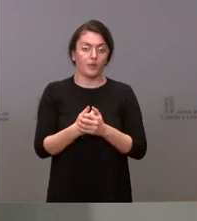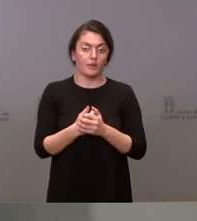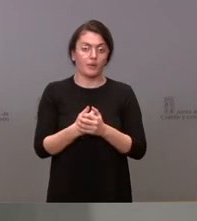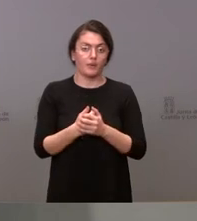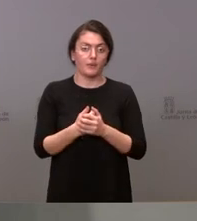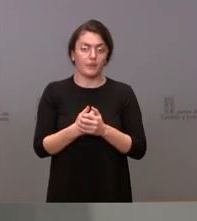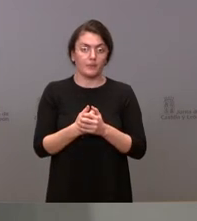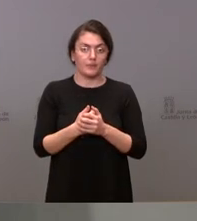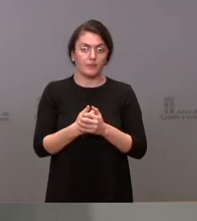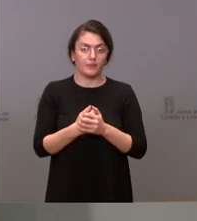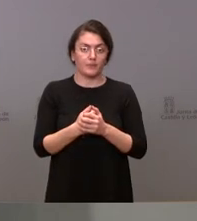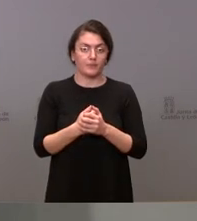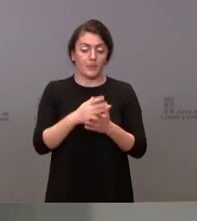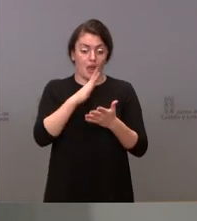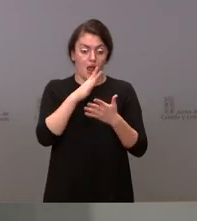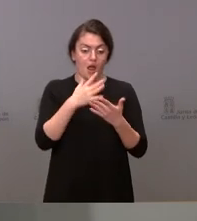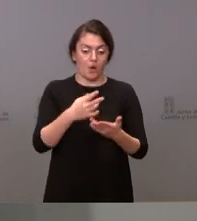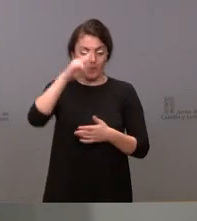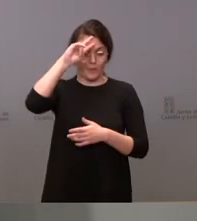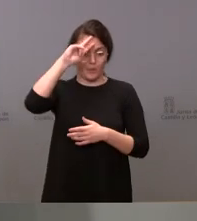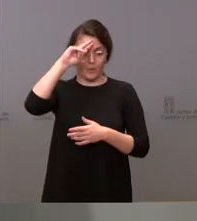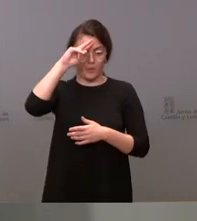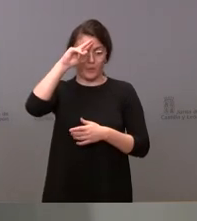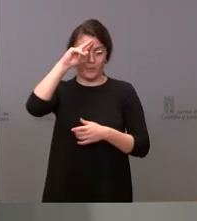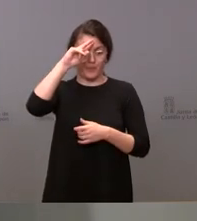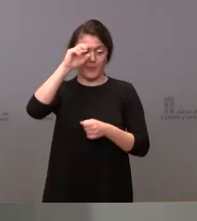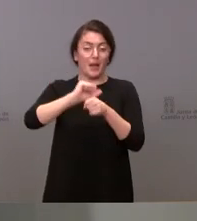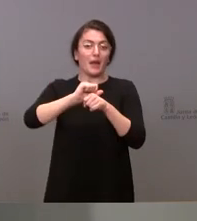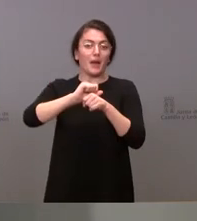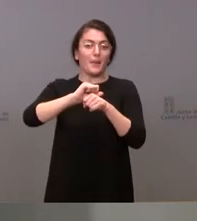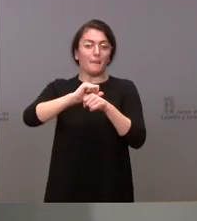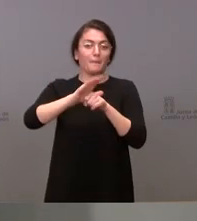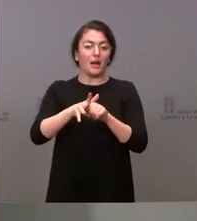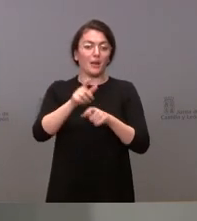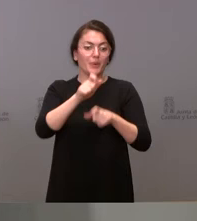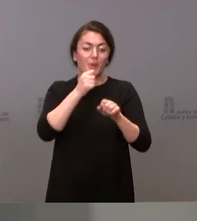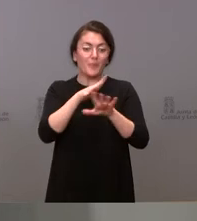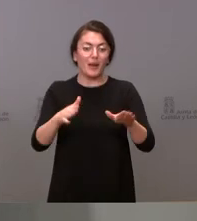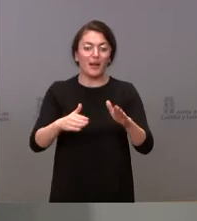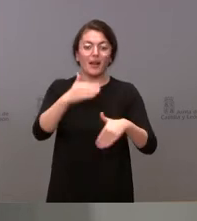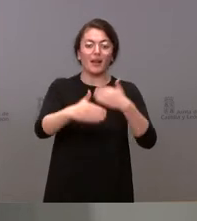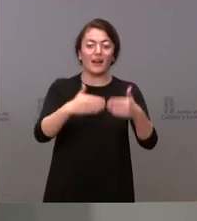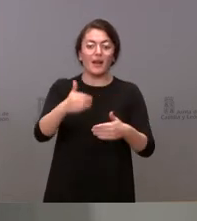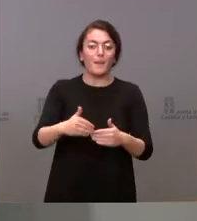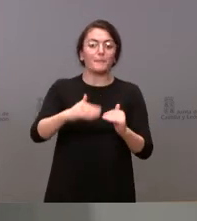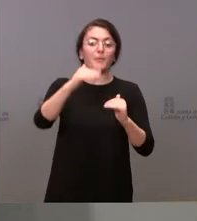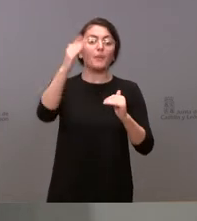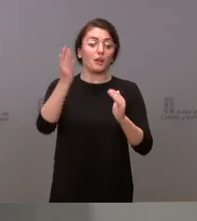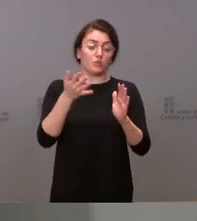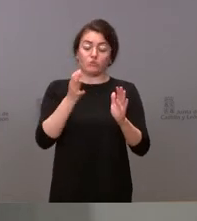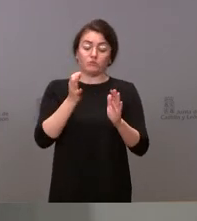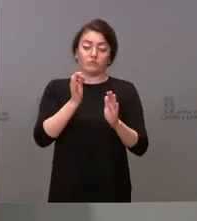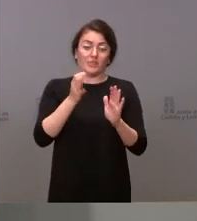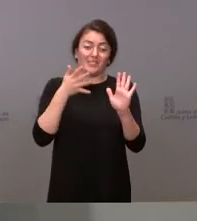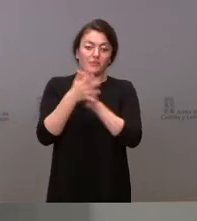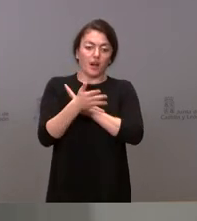es cómo va a evolucionar la incidencia, sino si esto va a repercutir o no en la gravedad de los casos